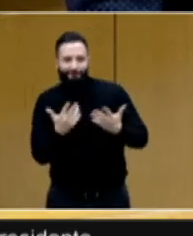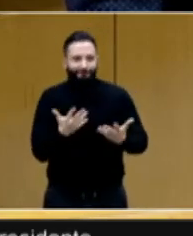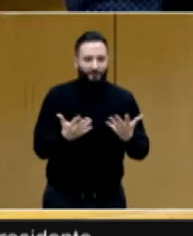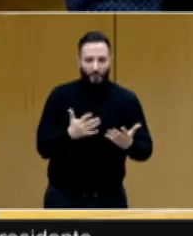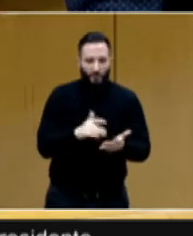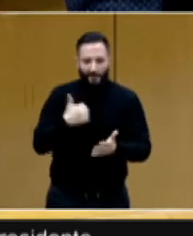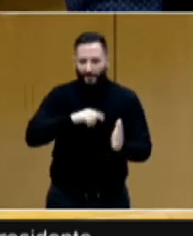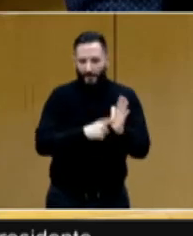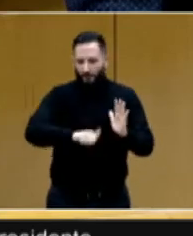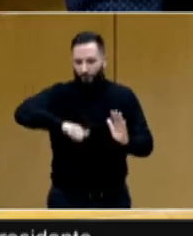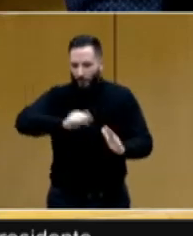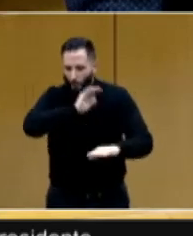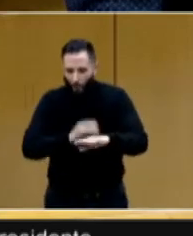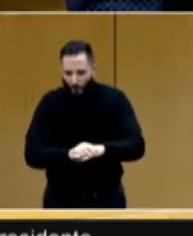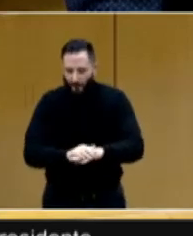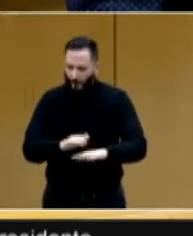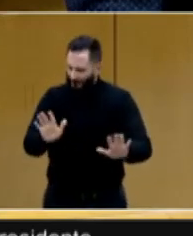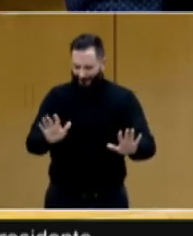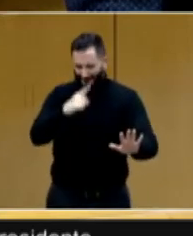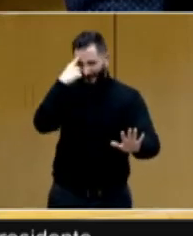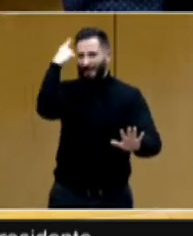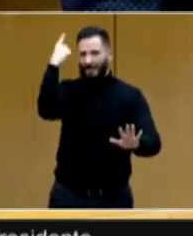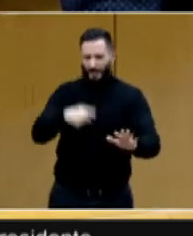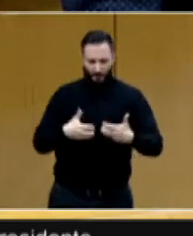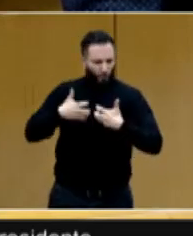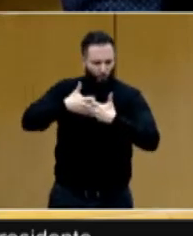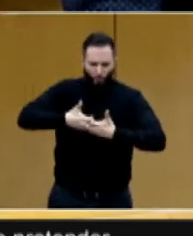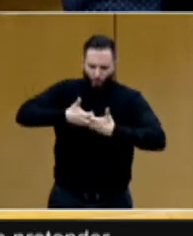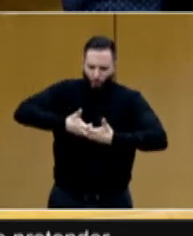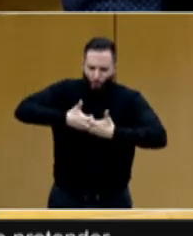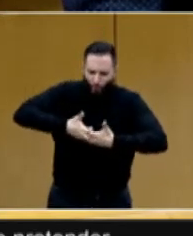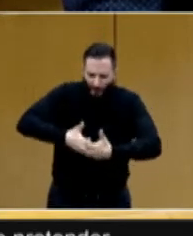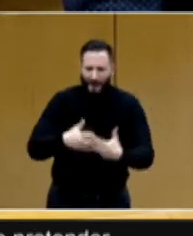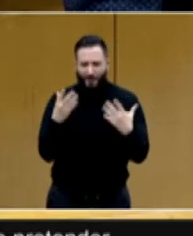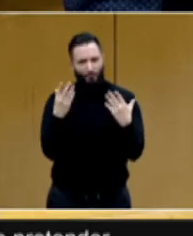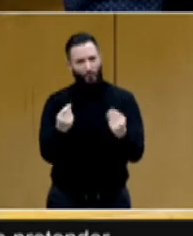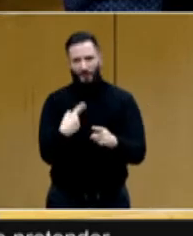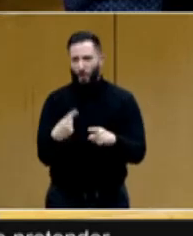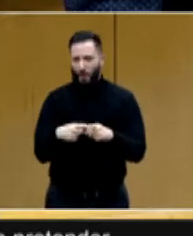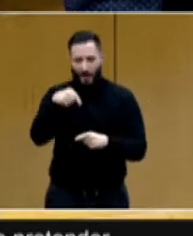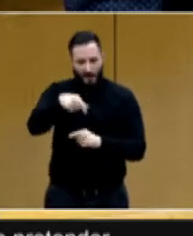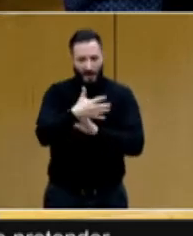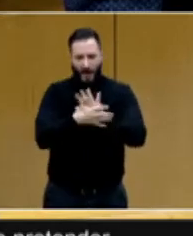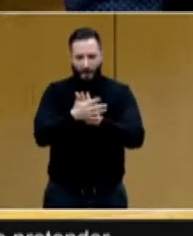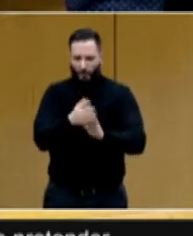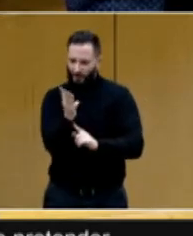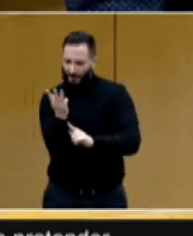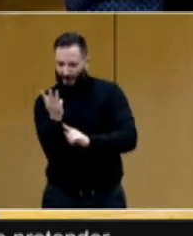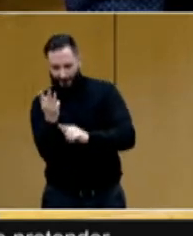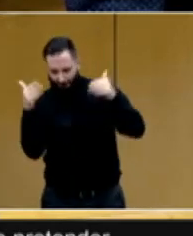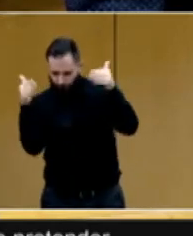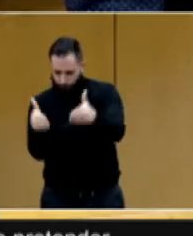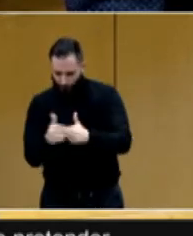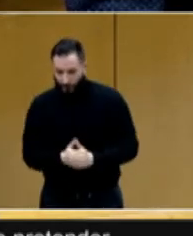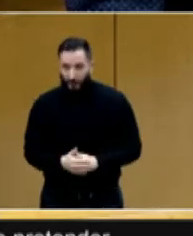somos conscientes de que hay que impulsar muchas cosas muchas de ellas se han hablado aquí yo voy a centrarme en tres de ellas una es